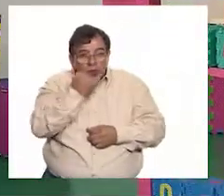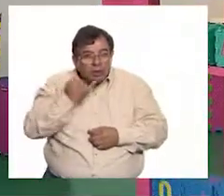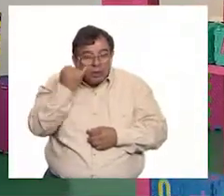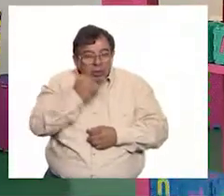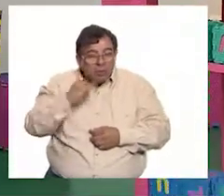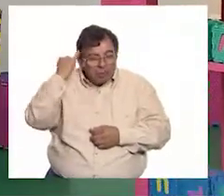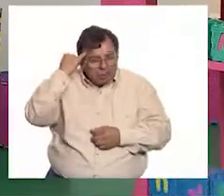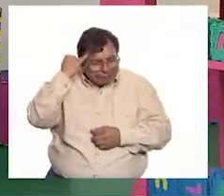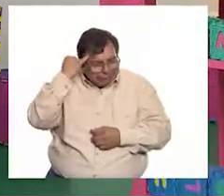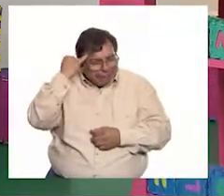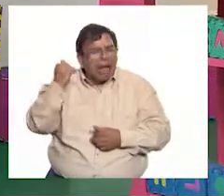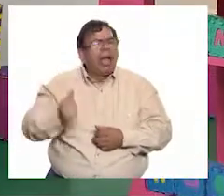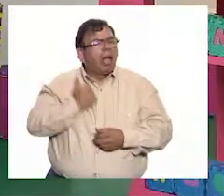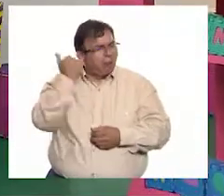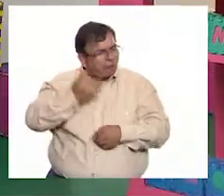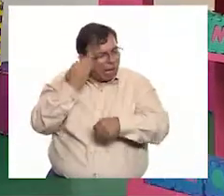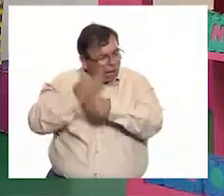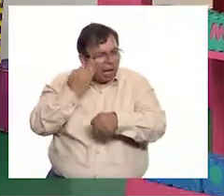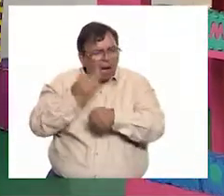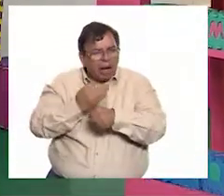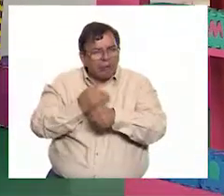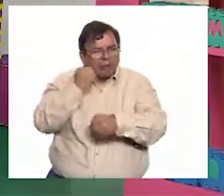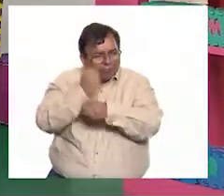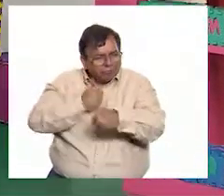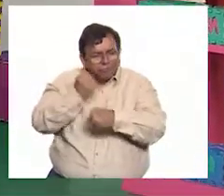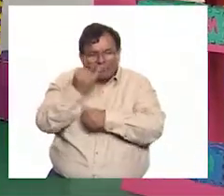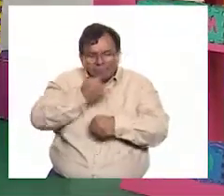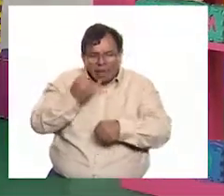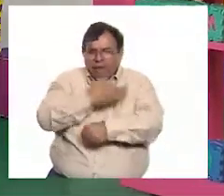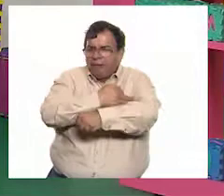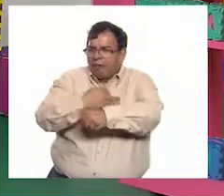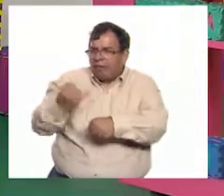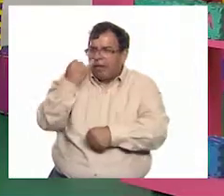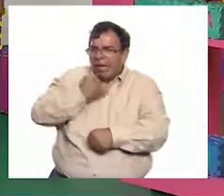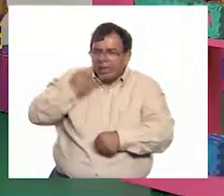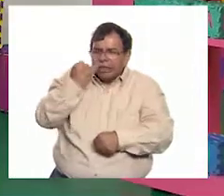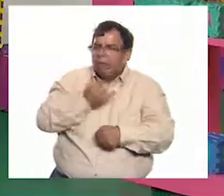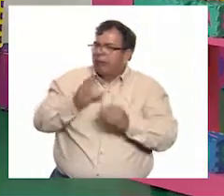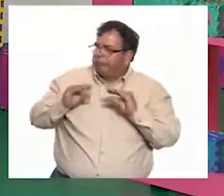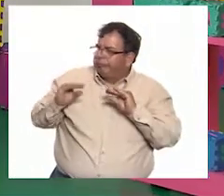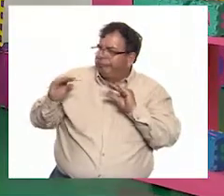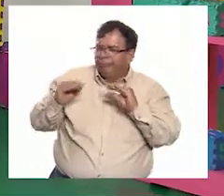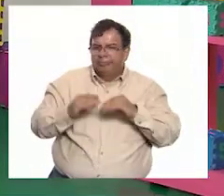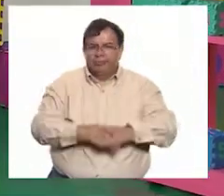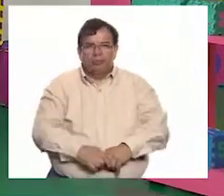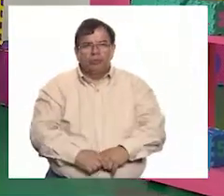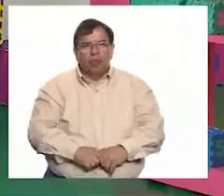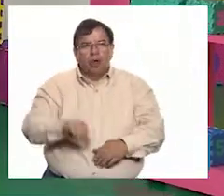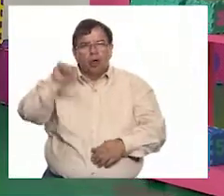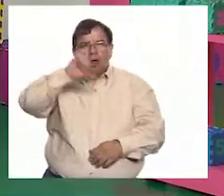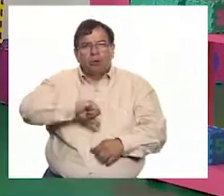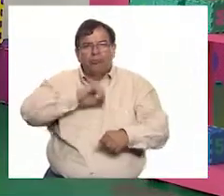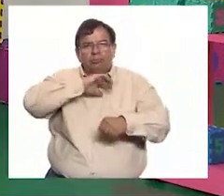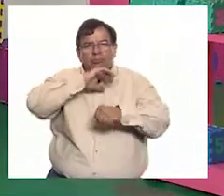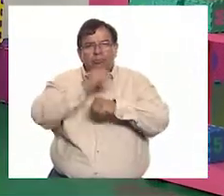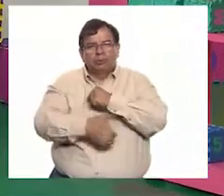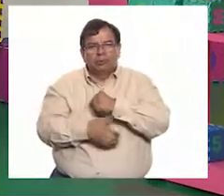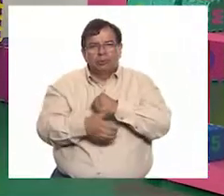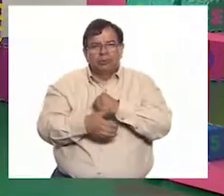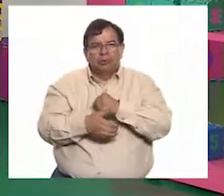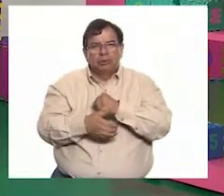indígena, aprovecha también este momento para practicarla y platica con tu familia en tu lengua materna. Por hoy, hemos terminado